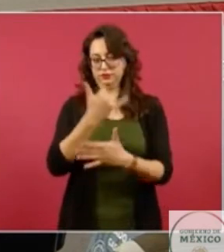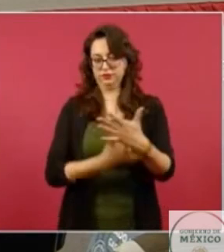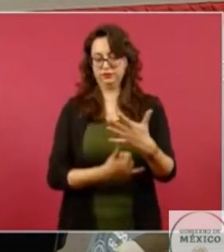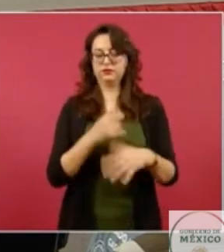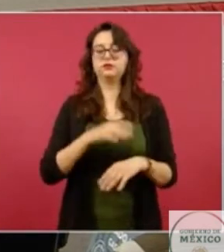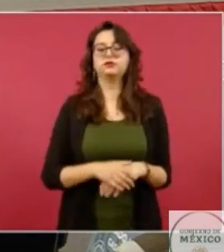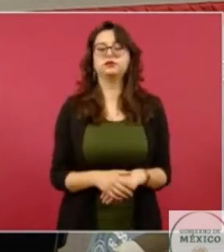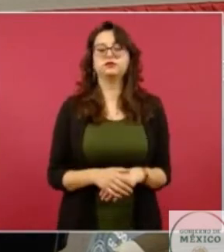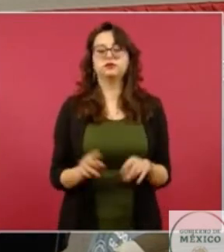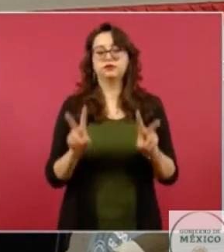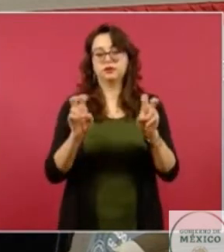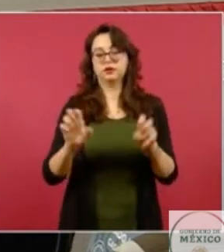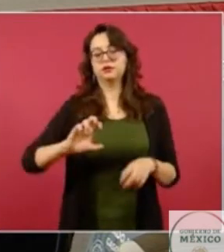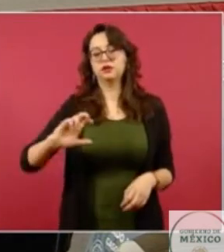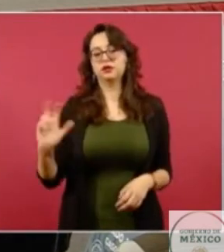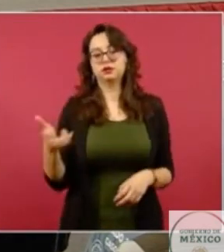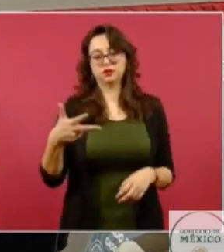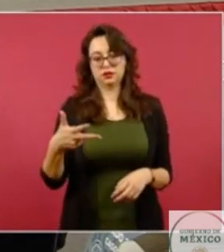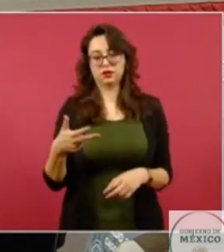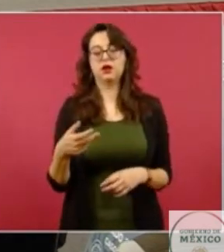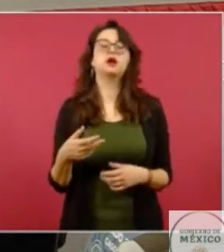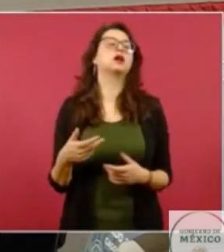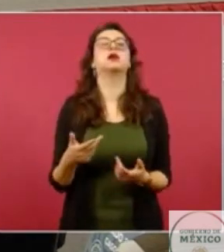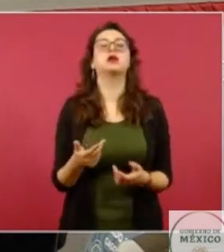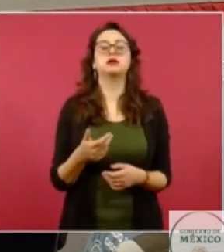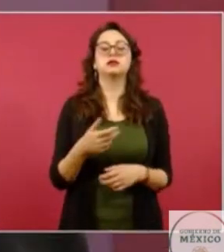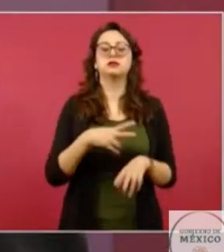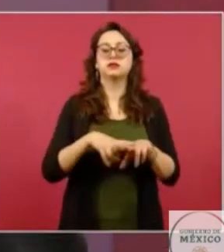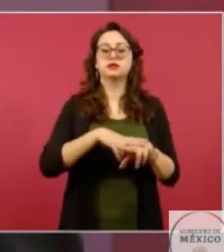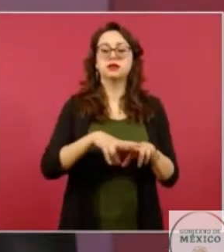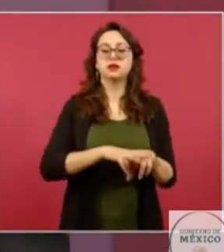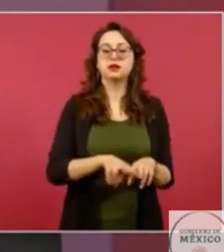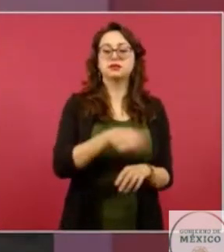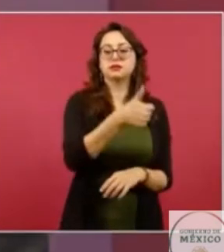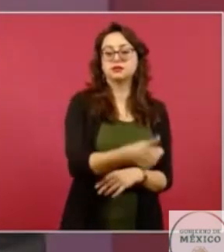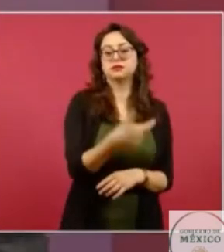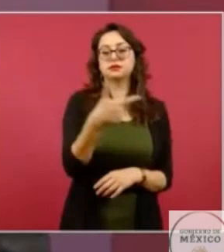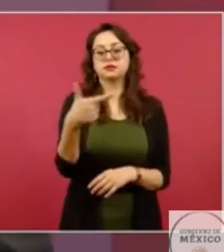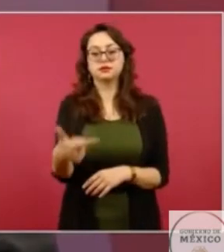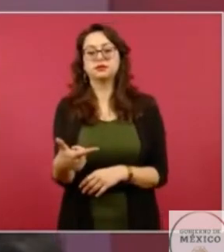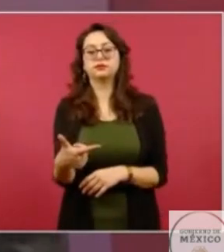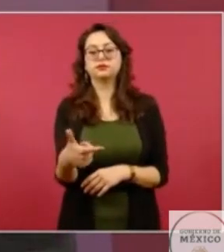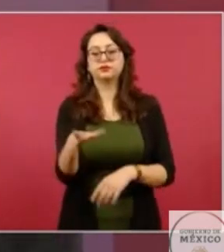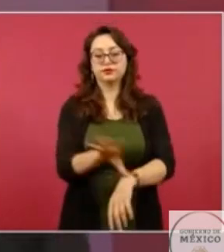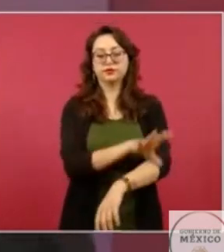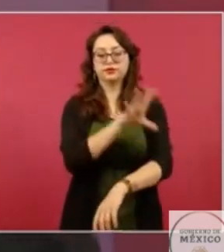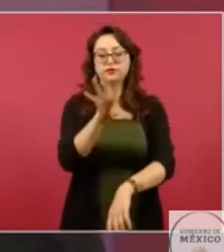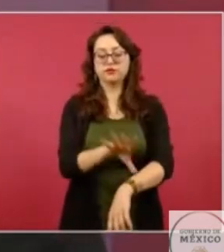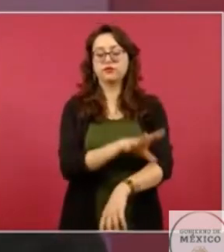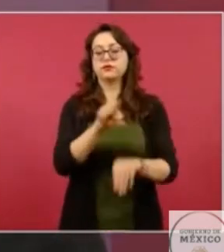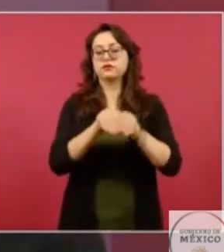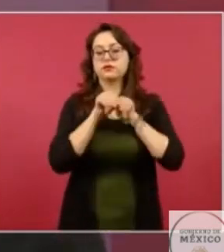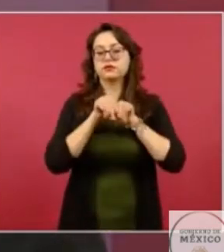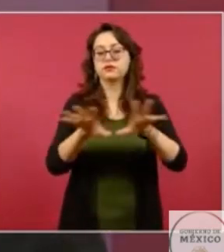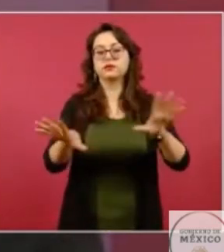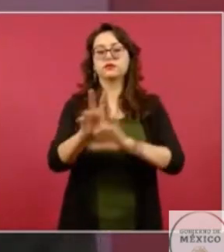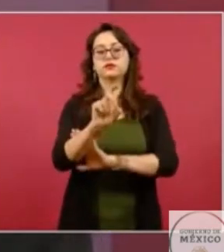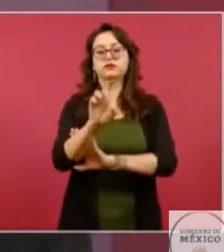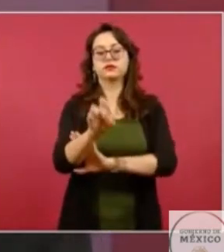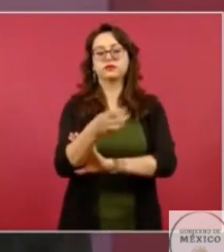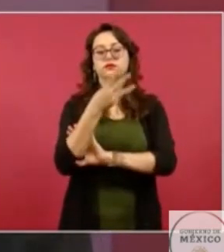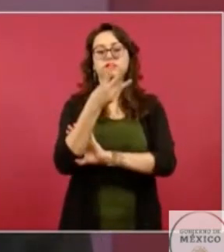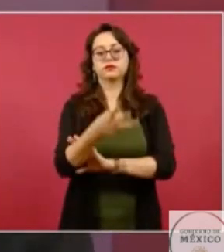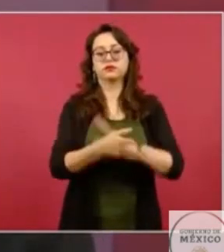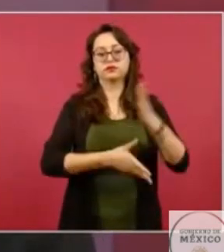denominado Chetumal, tramos 6 y 7, brindará suministro eléctrico a 33 servicios